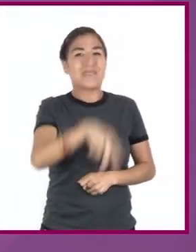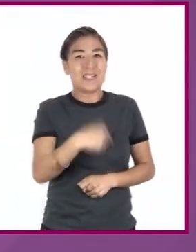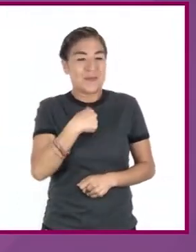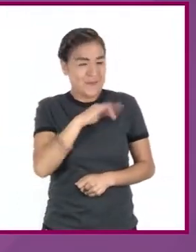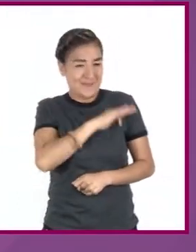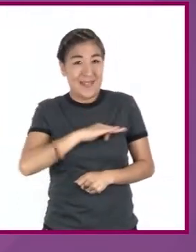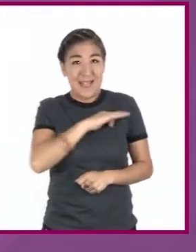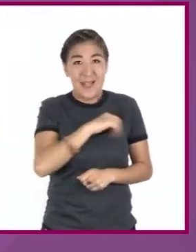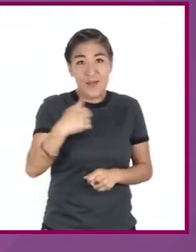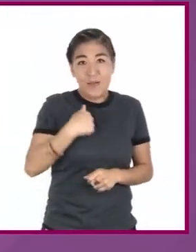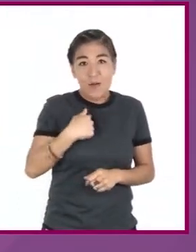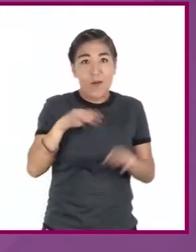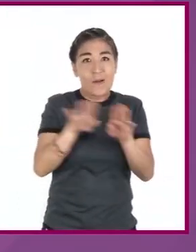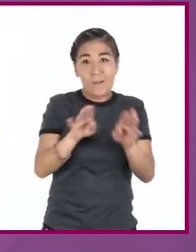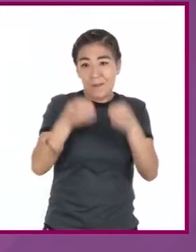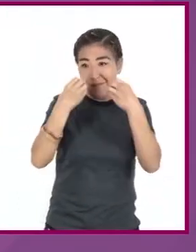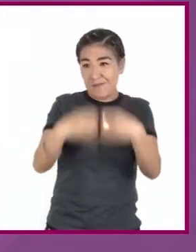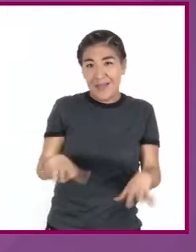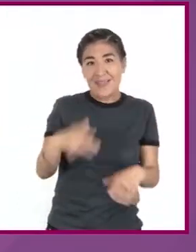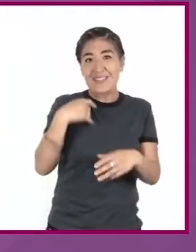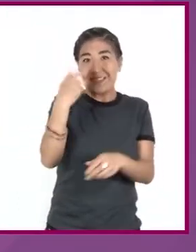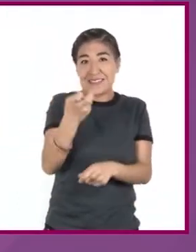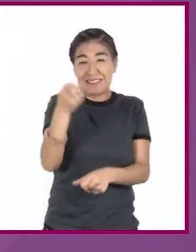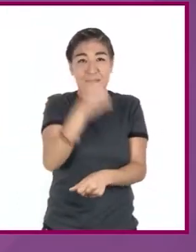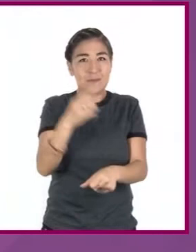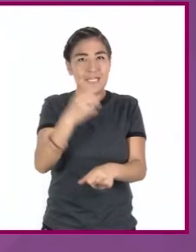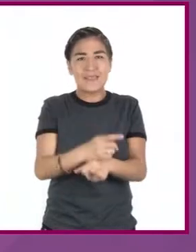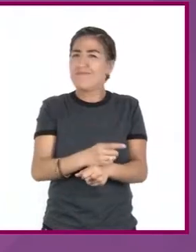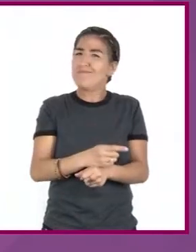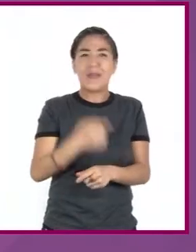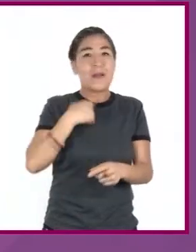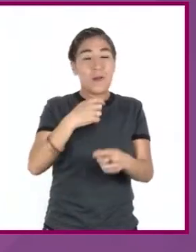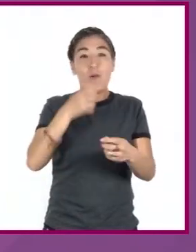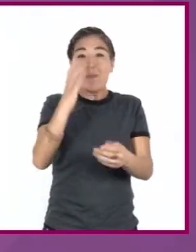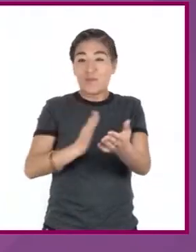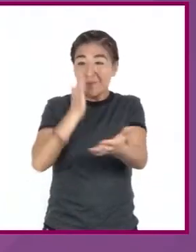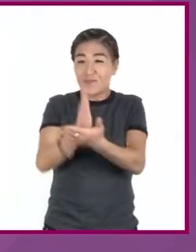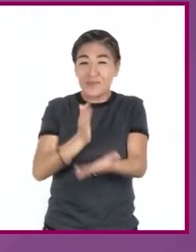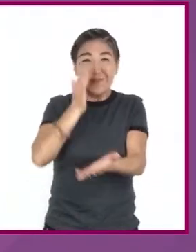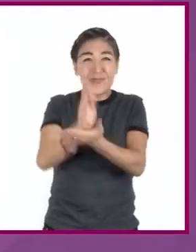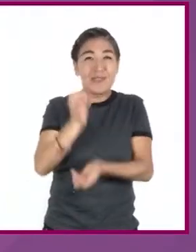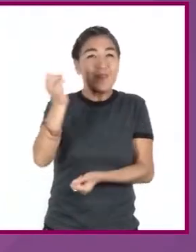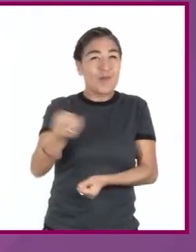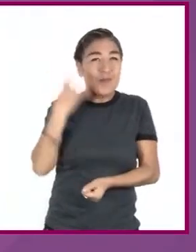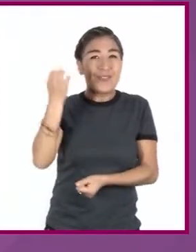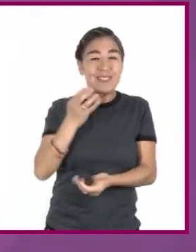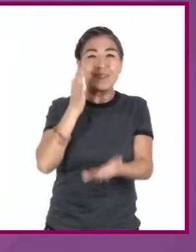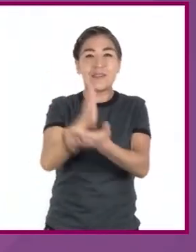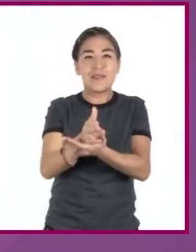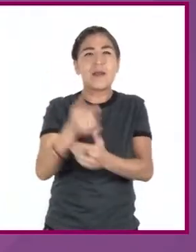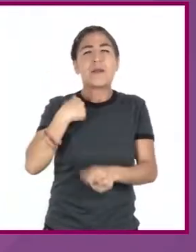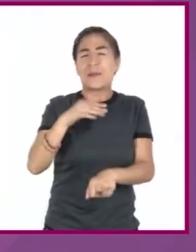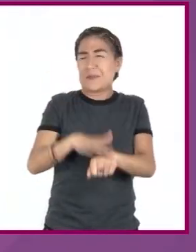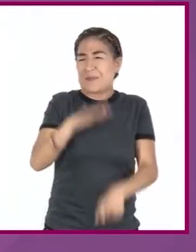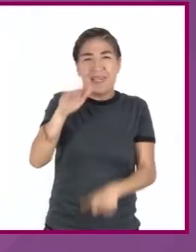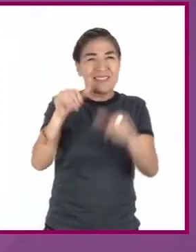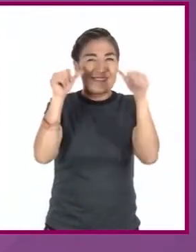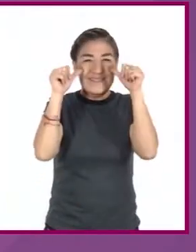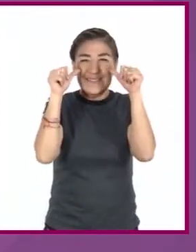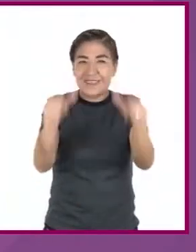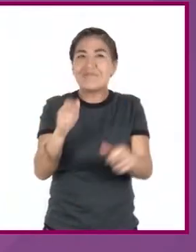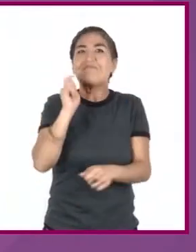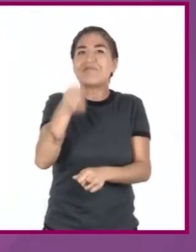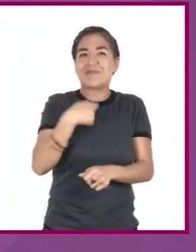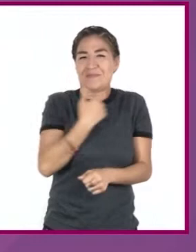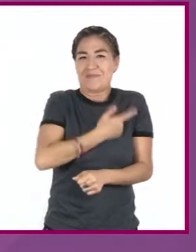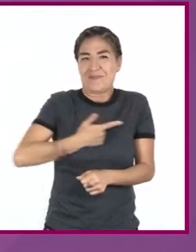estaba dispuesto a desperdiciarlo. En todas las conferencias a las que pude asistir, puso la mayor atención de la que era